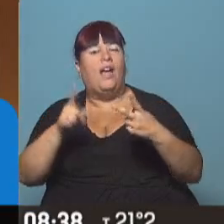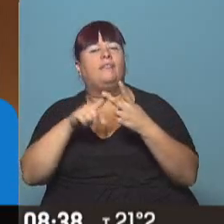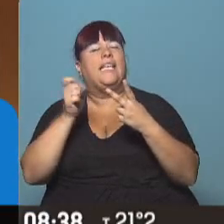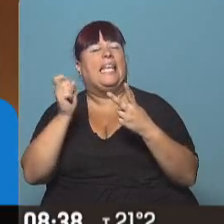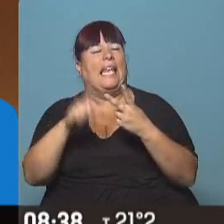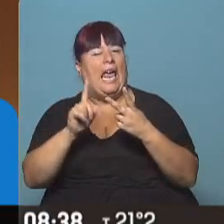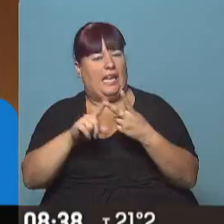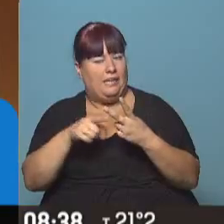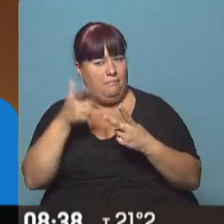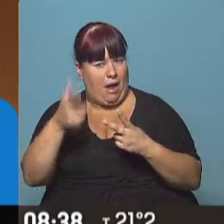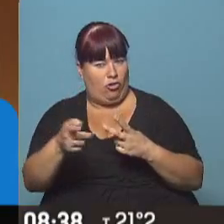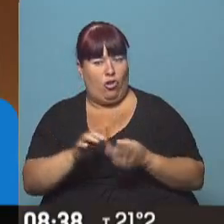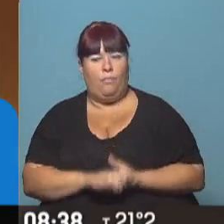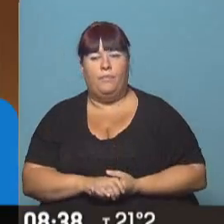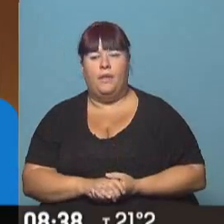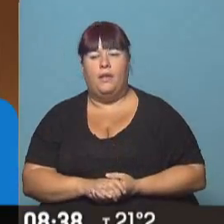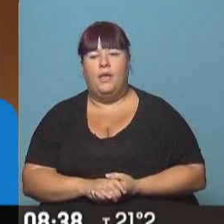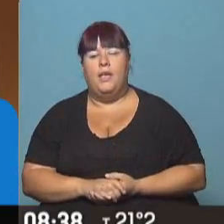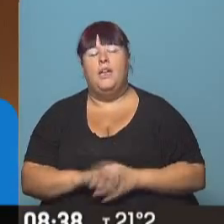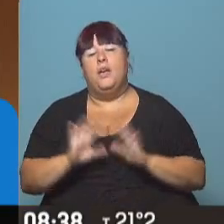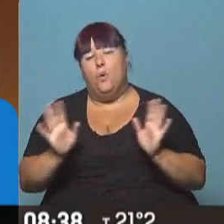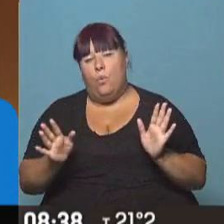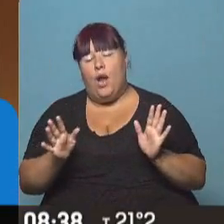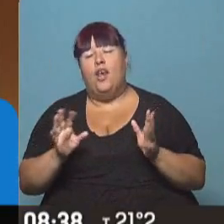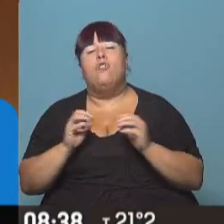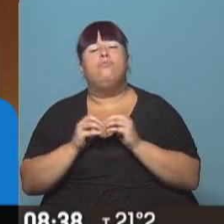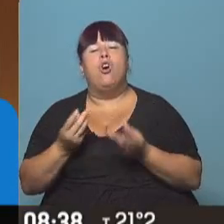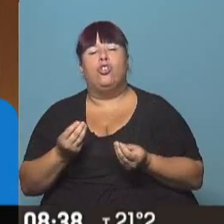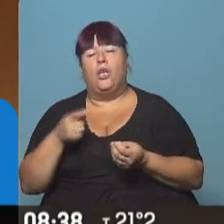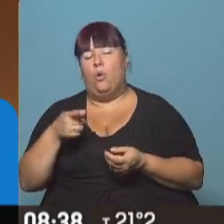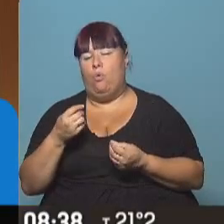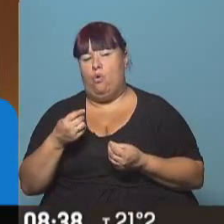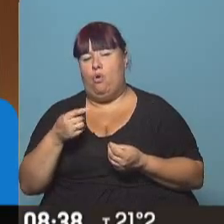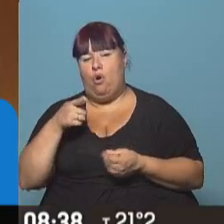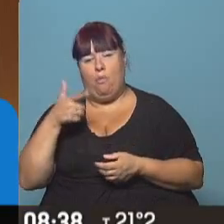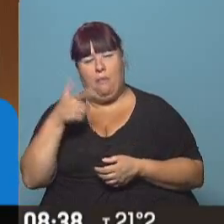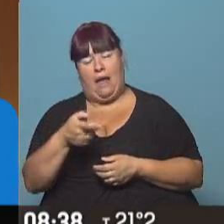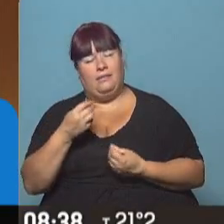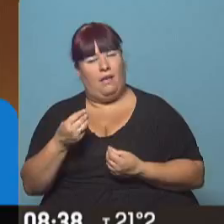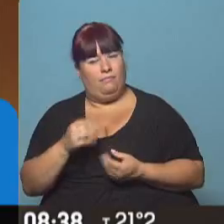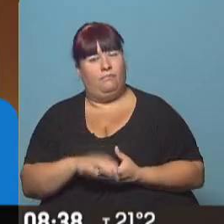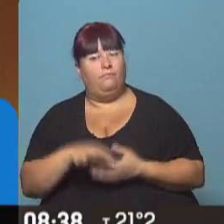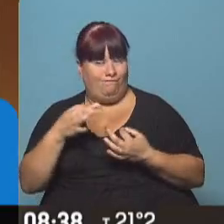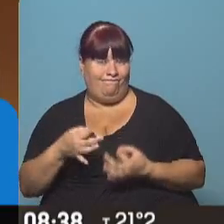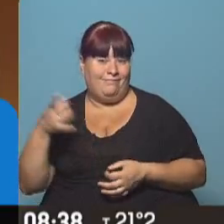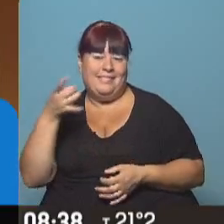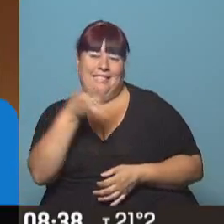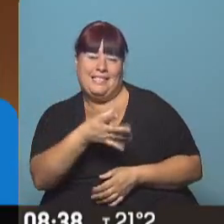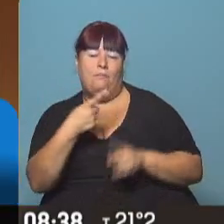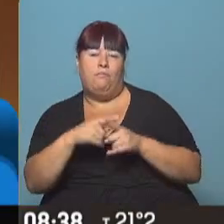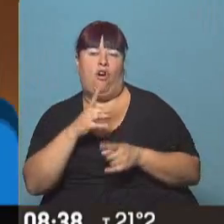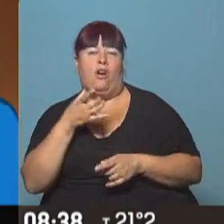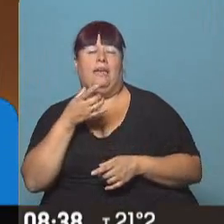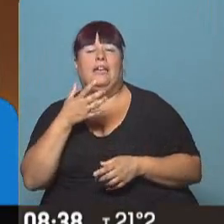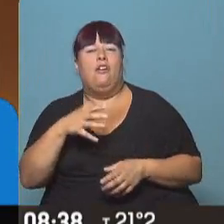es la segunda persona. Y el motivo de este asesinato es justamente la transfobia,